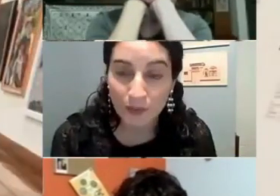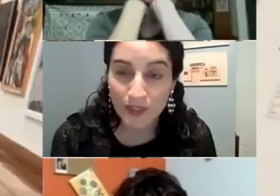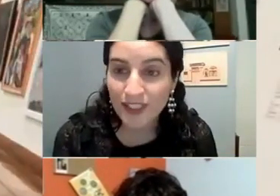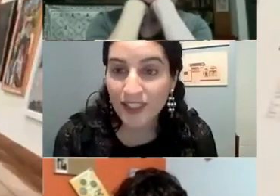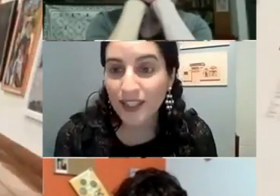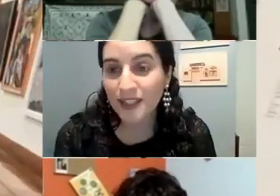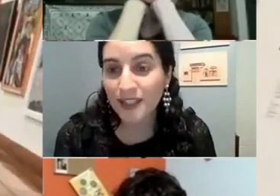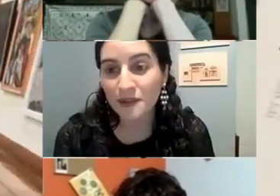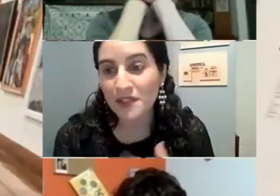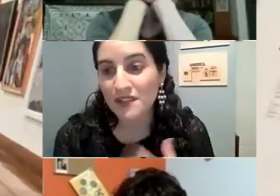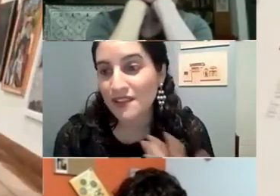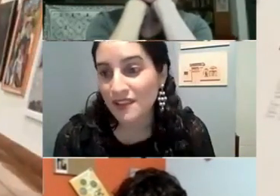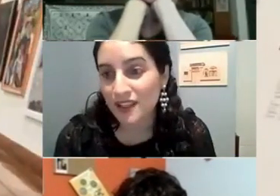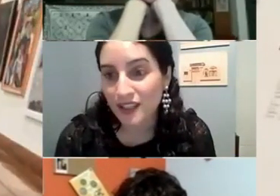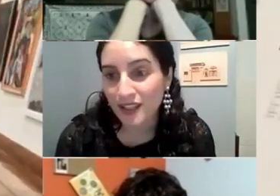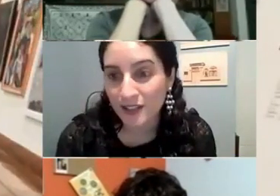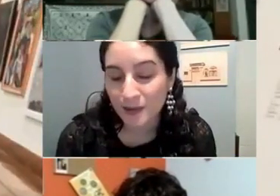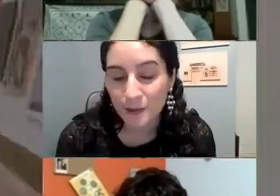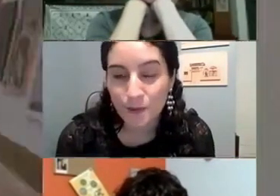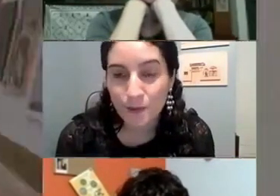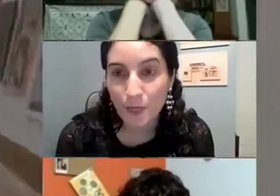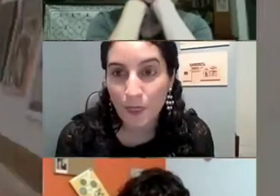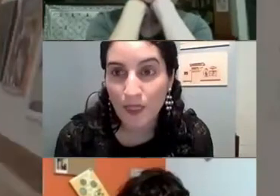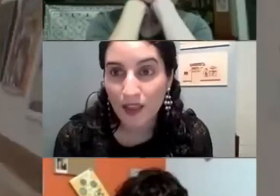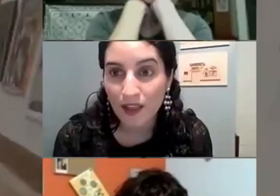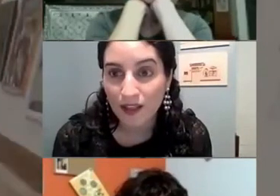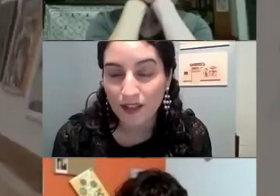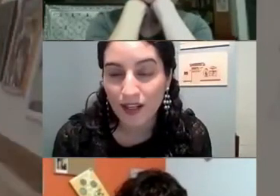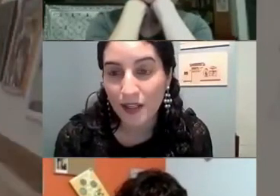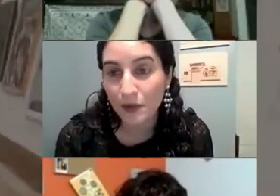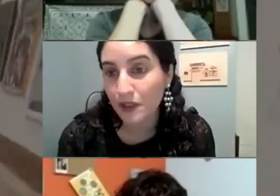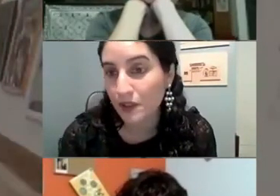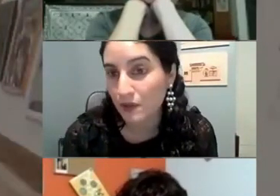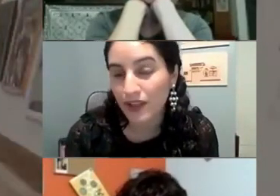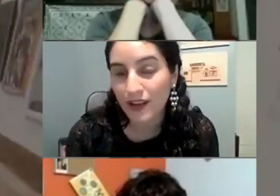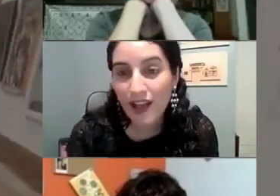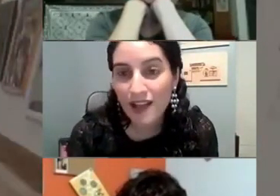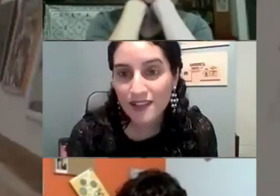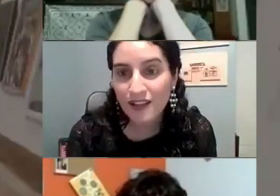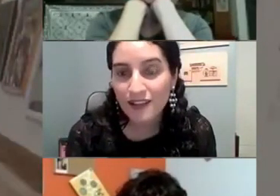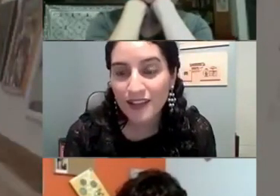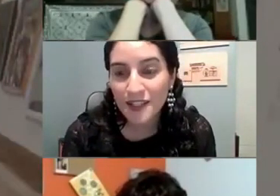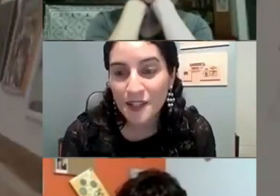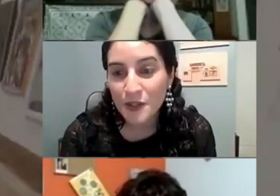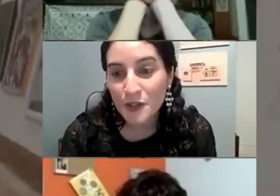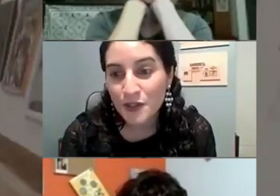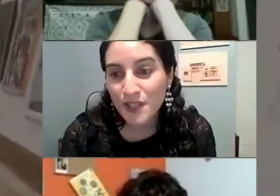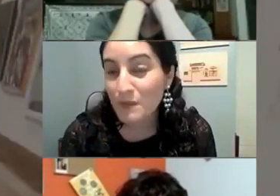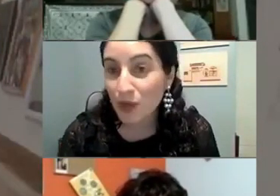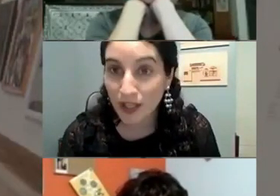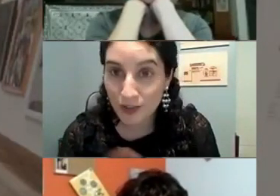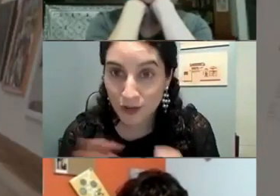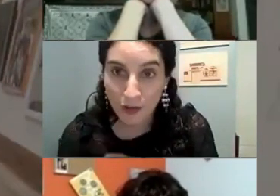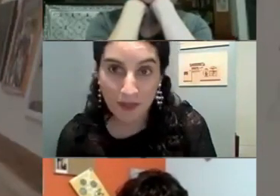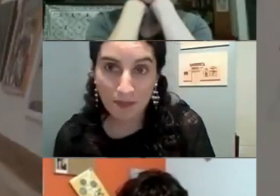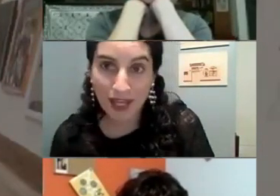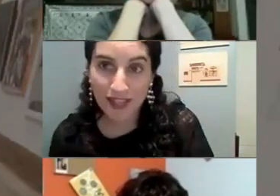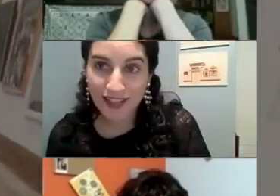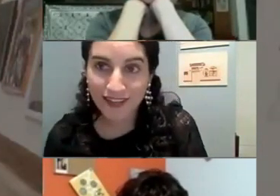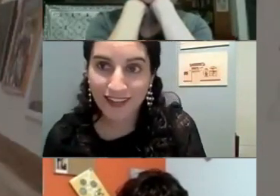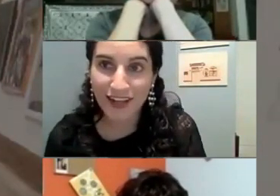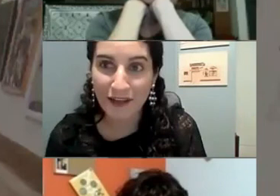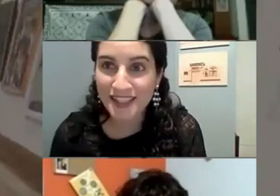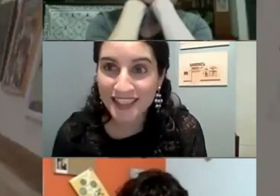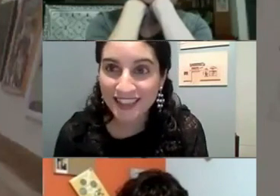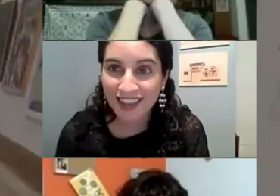que lo investiguen, quizás hacer el recorrido en casa. Sabemos que esto no